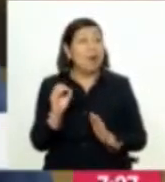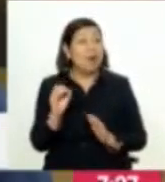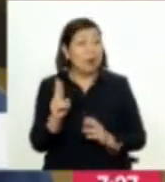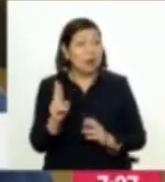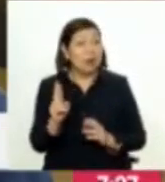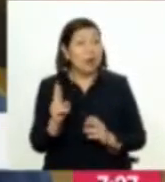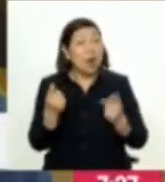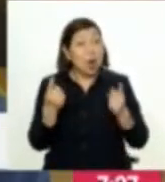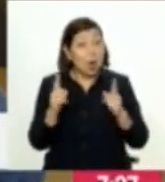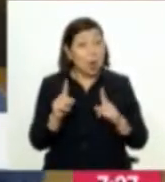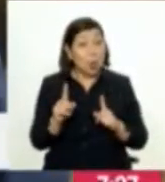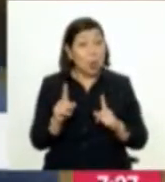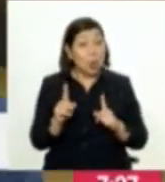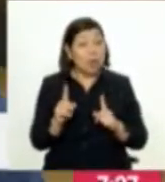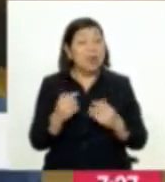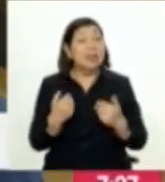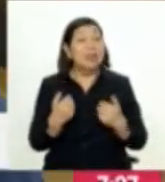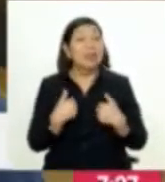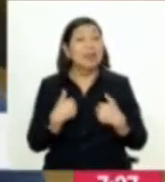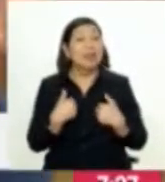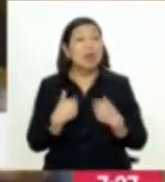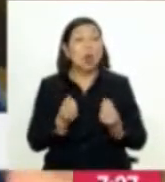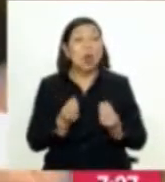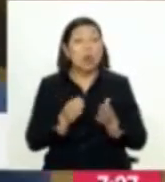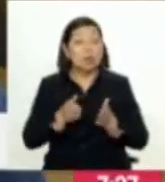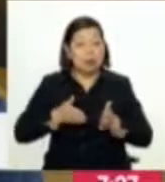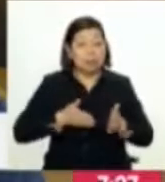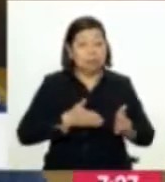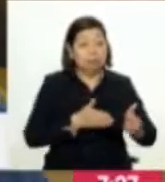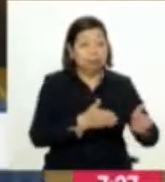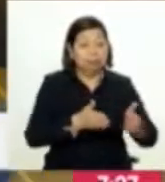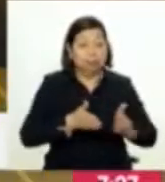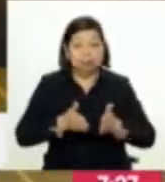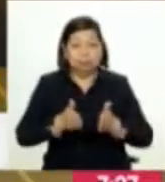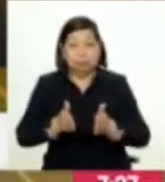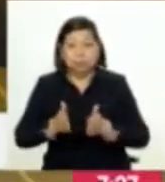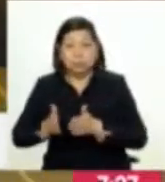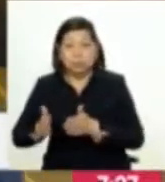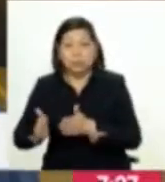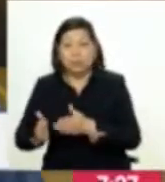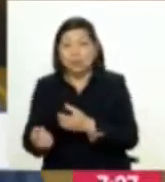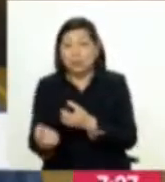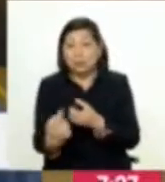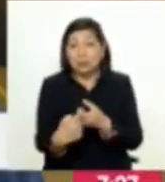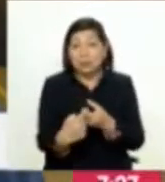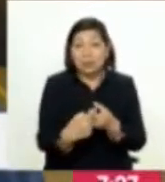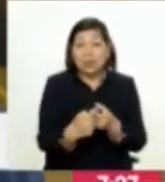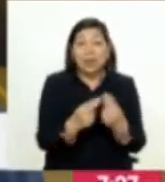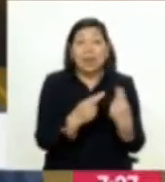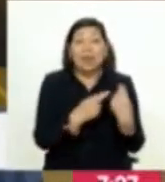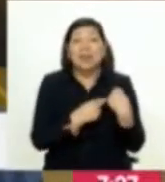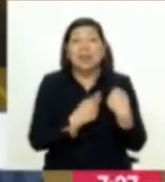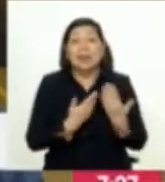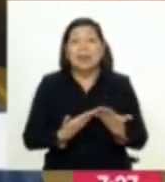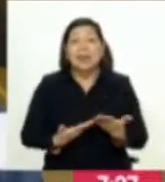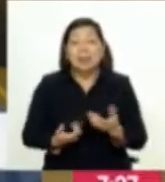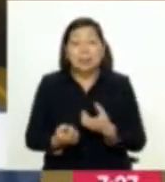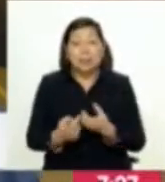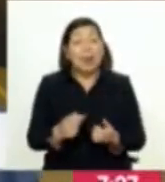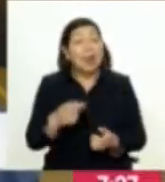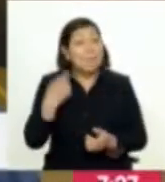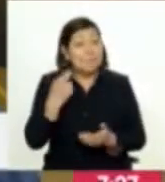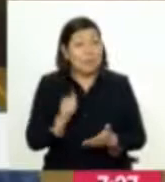los acuerdos del foro tienen canales para prepararse y para implementarse. Las responsabilidades de implementar